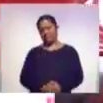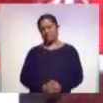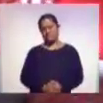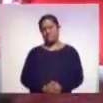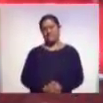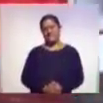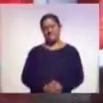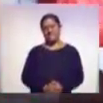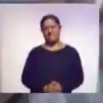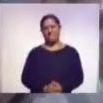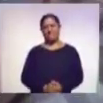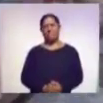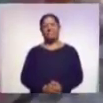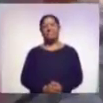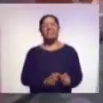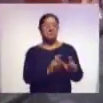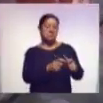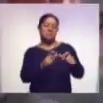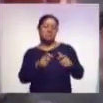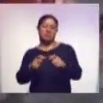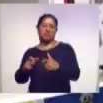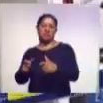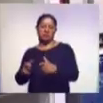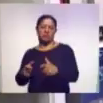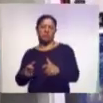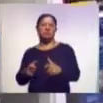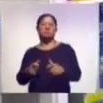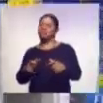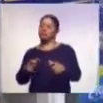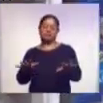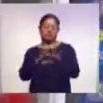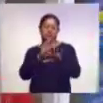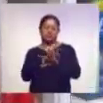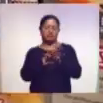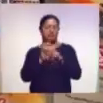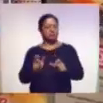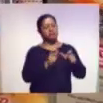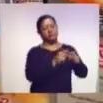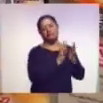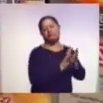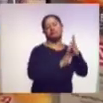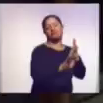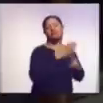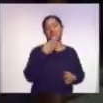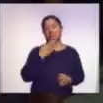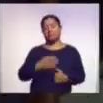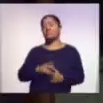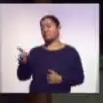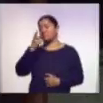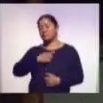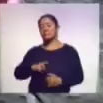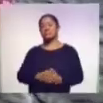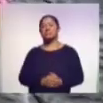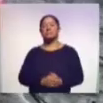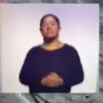La regulación del ambulantaje en Apizaco favoreció al comercio formal, por lo que se espera un buen cierre de 2019, señaló la presidenta de la Cámara Nacional